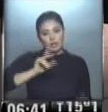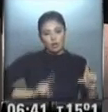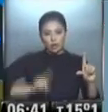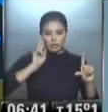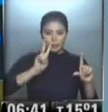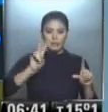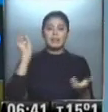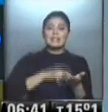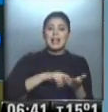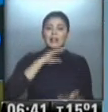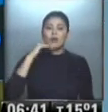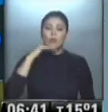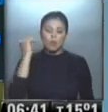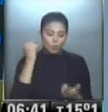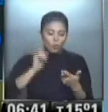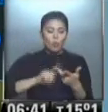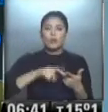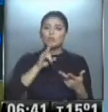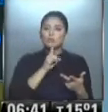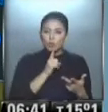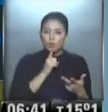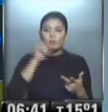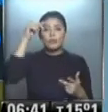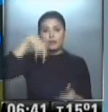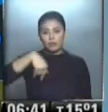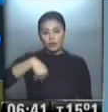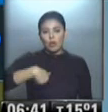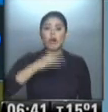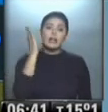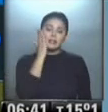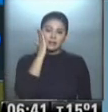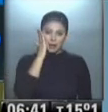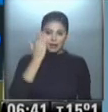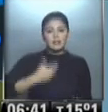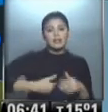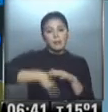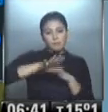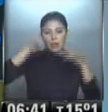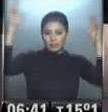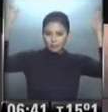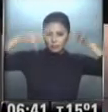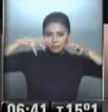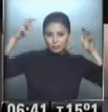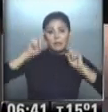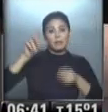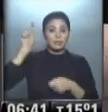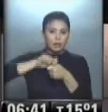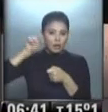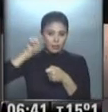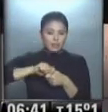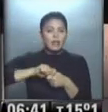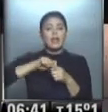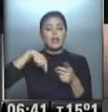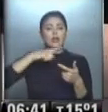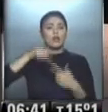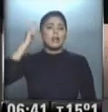Salta, Jujuy, Tucumán, inestabilidad. También hacia la tarde, mayor la probabilidad que se produzcan, ¿eh? Santiago del Estero, igual que